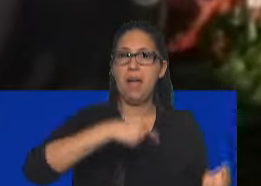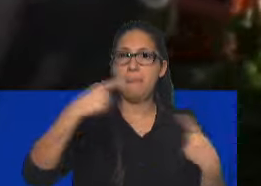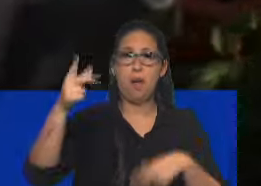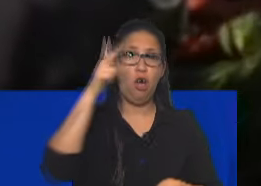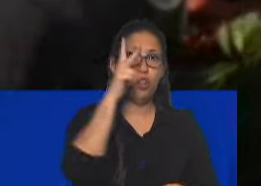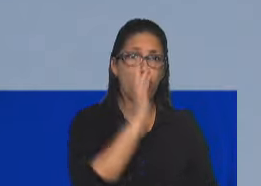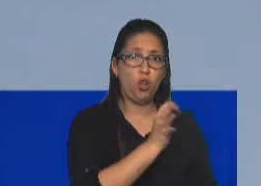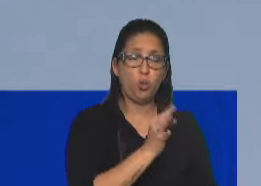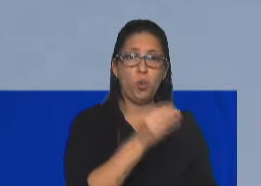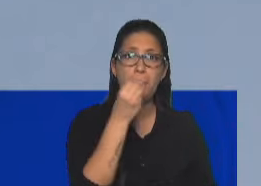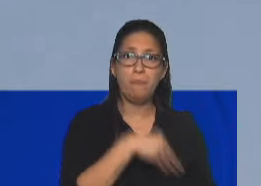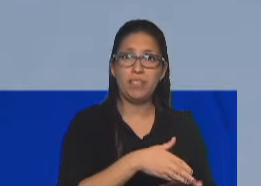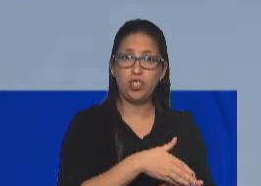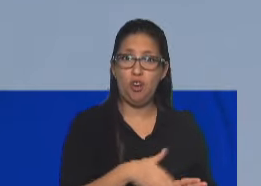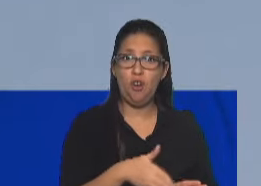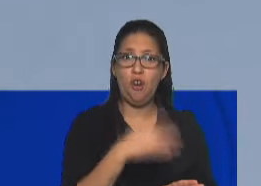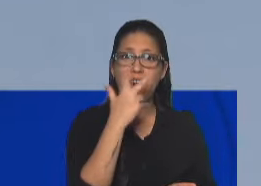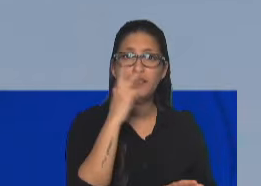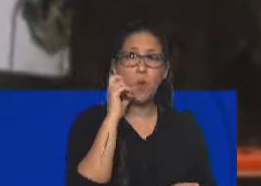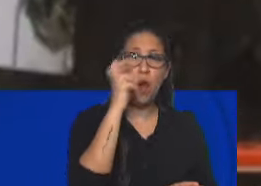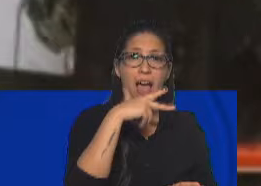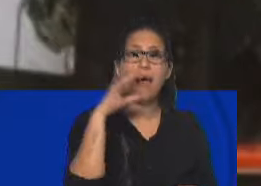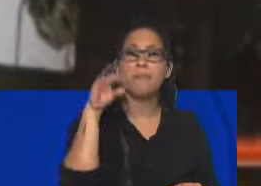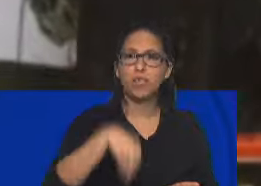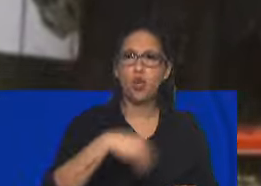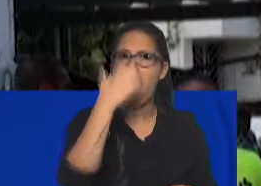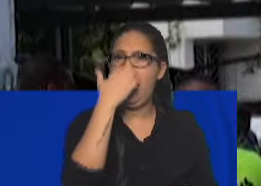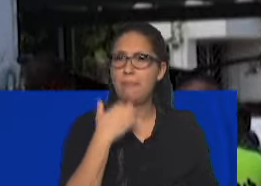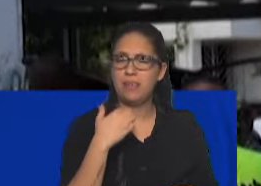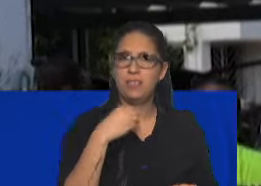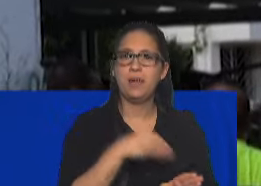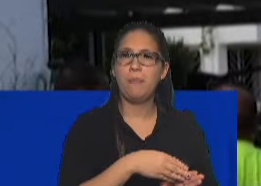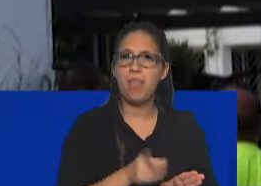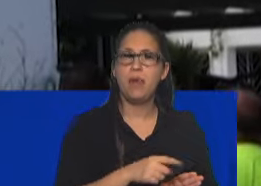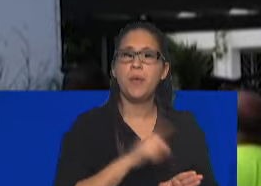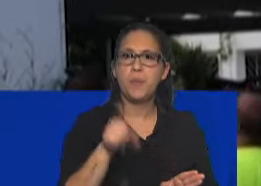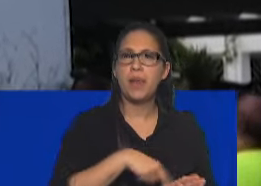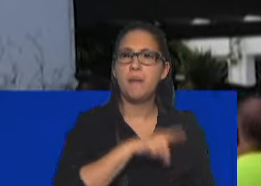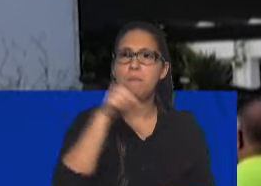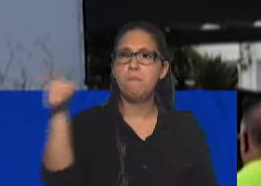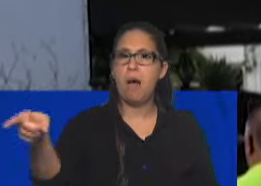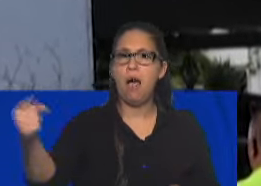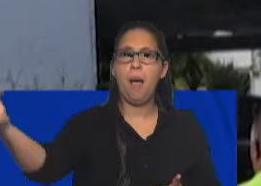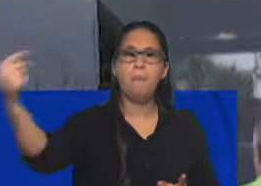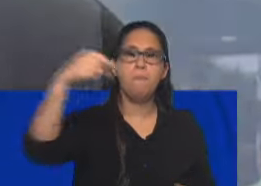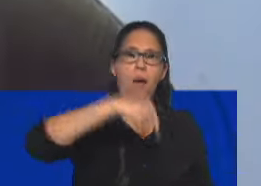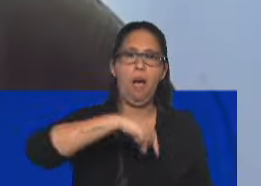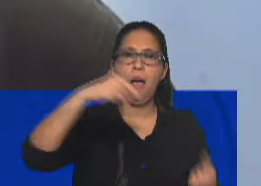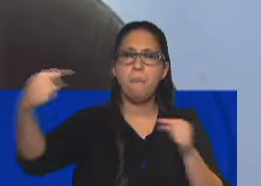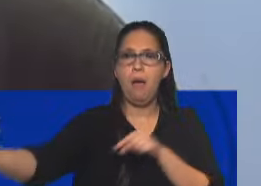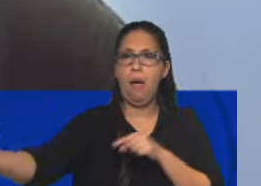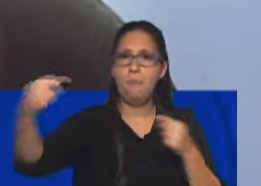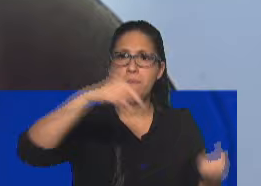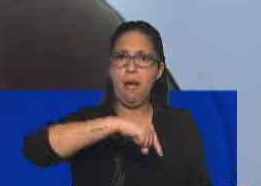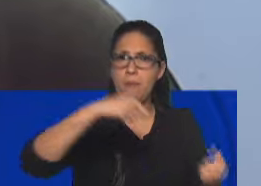cuando comenzó la guerra entre Israel y Hamás. Hezbollah intervino en la guerra y desde ese momento viene lanzando proyectiles. Israel también viene atacando distintos